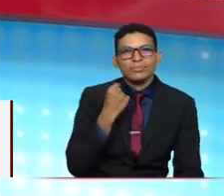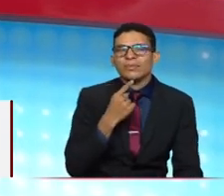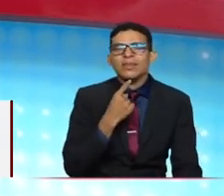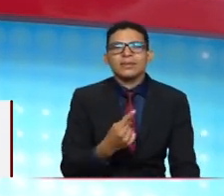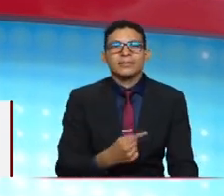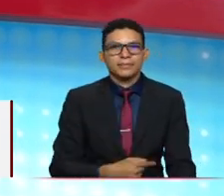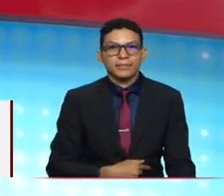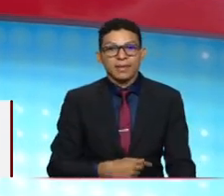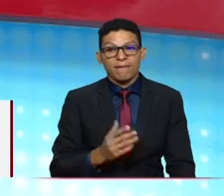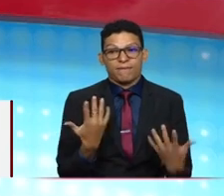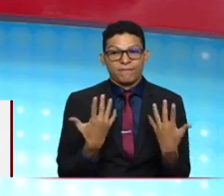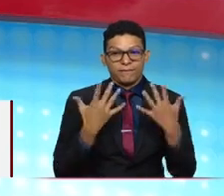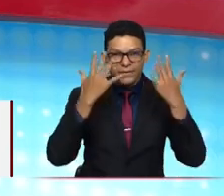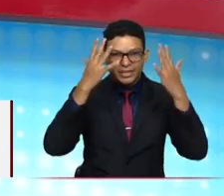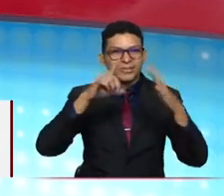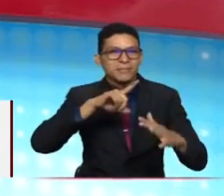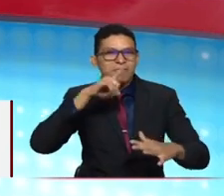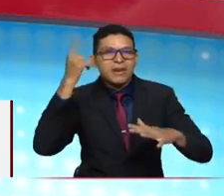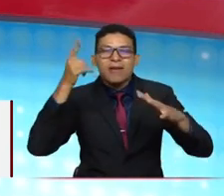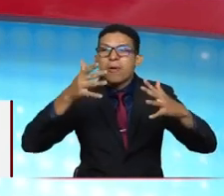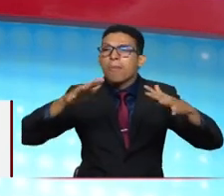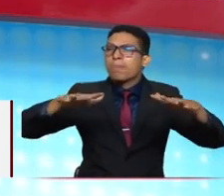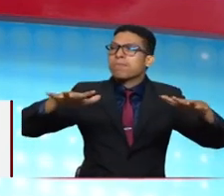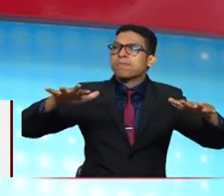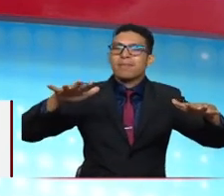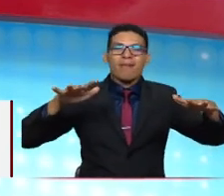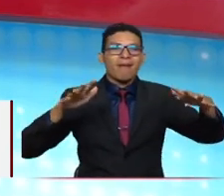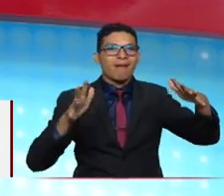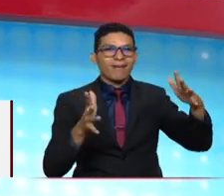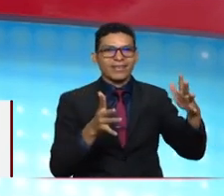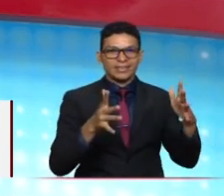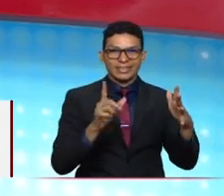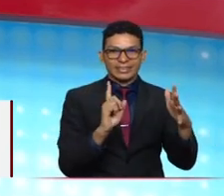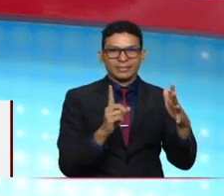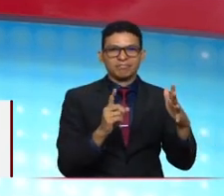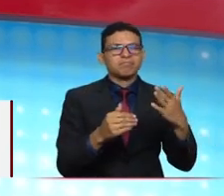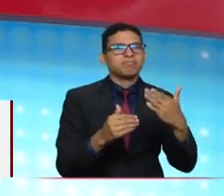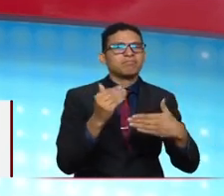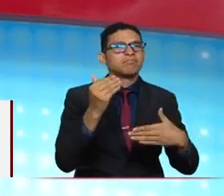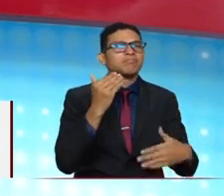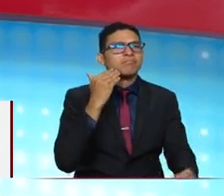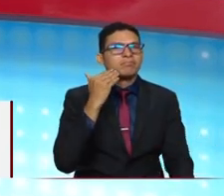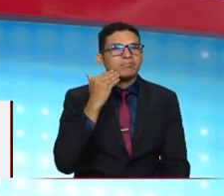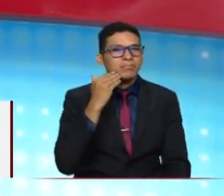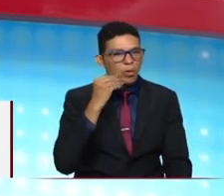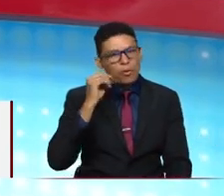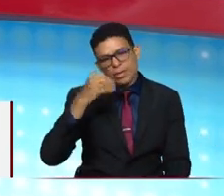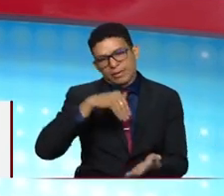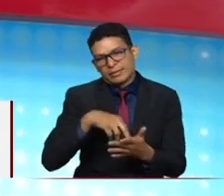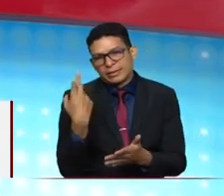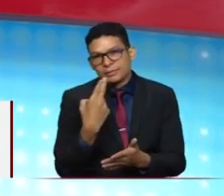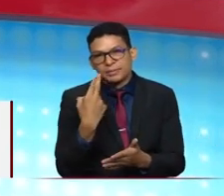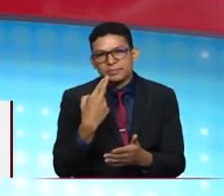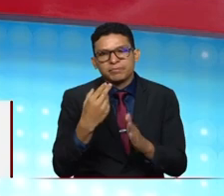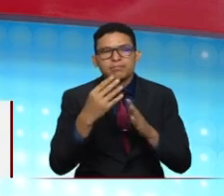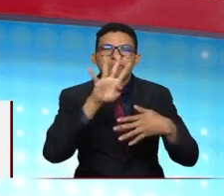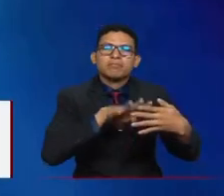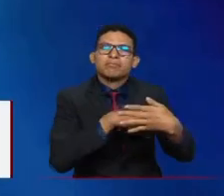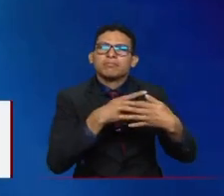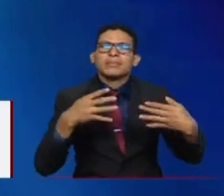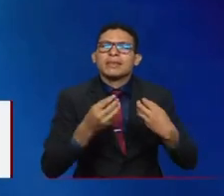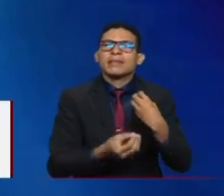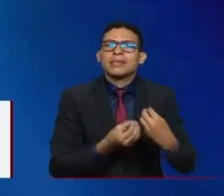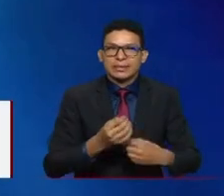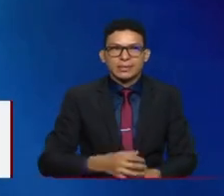acerca de las fiestas de la neblina recuerden por favor Cuándo empiezan en esta oportunidad y bueno Cuál es la programación